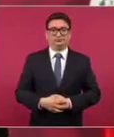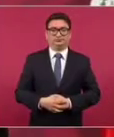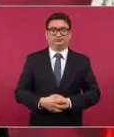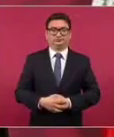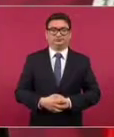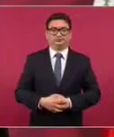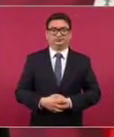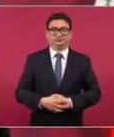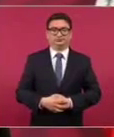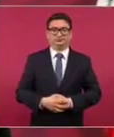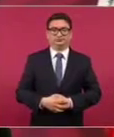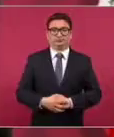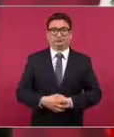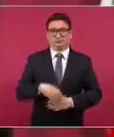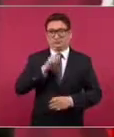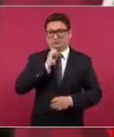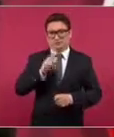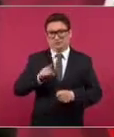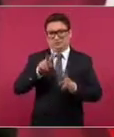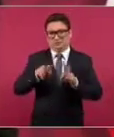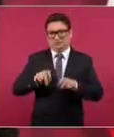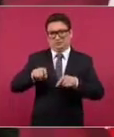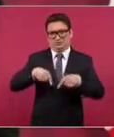En esta disciplina.